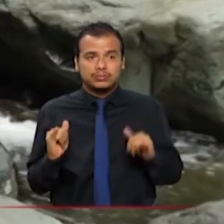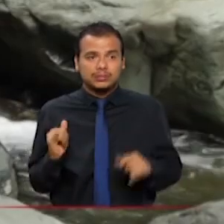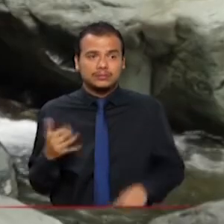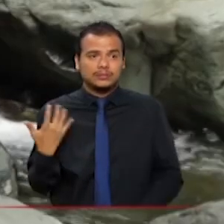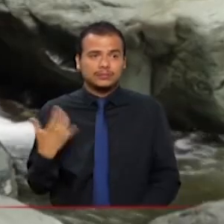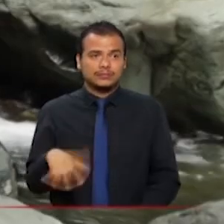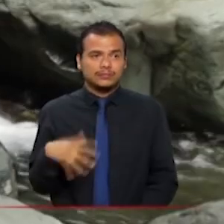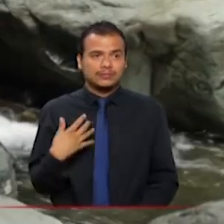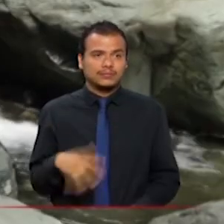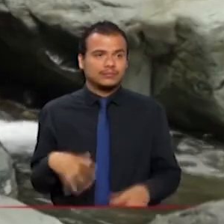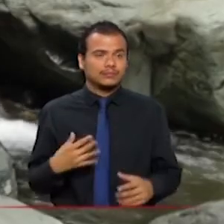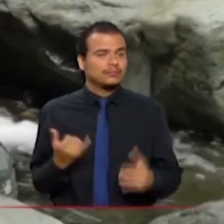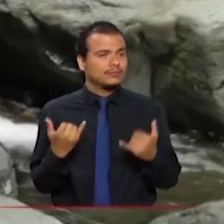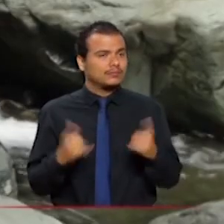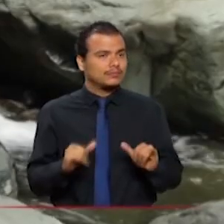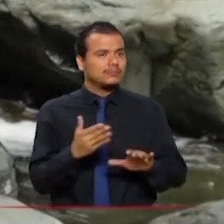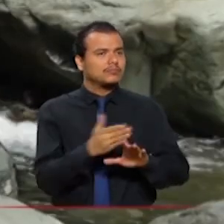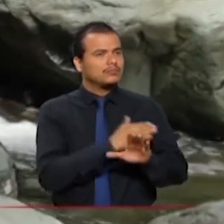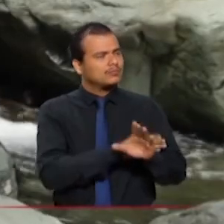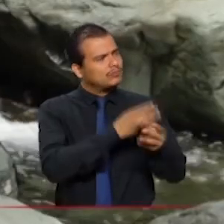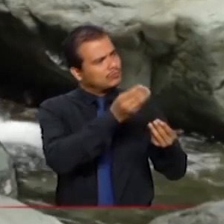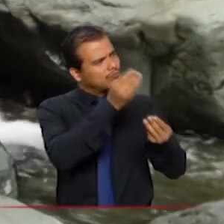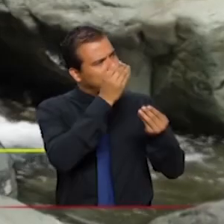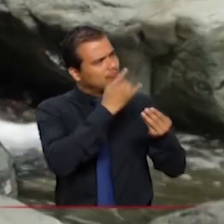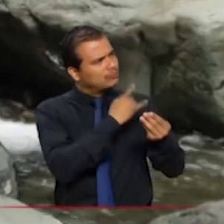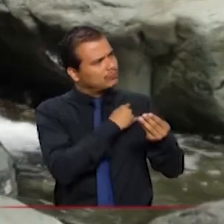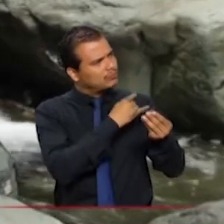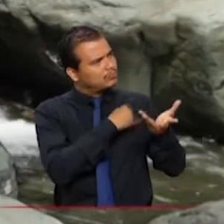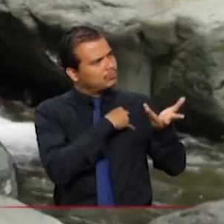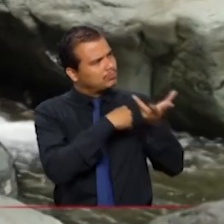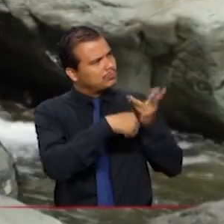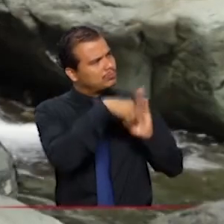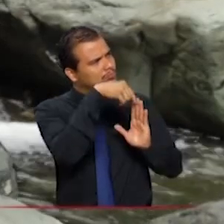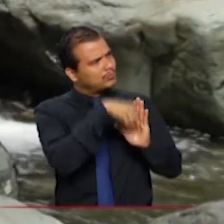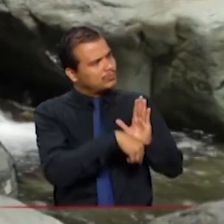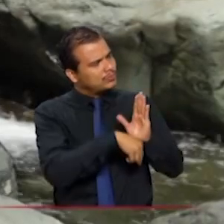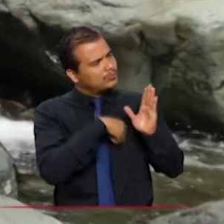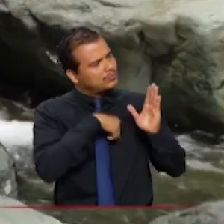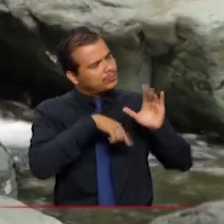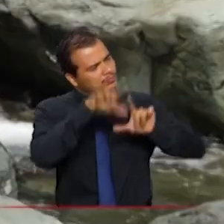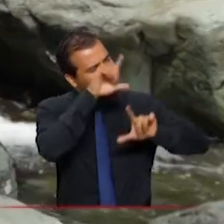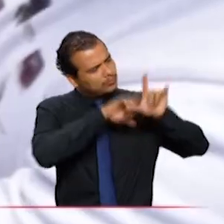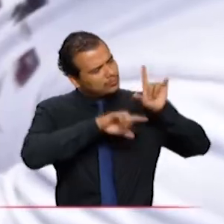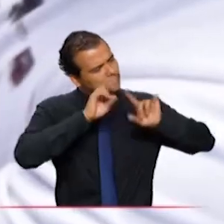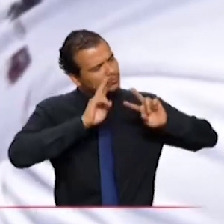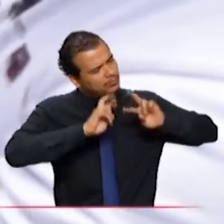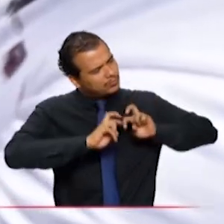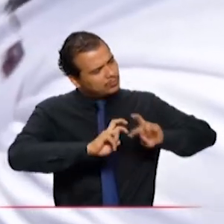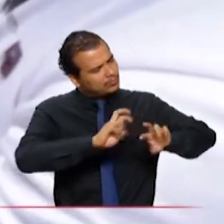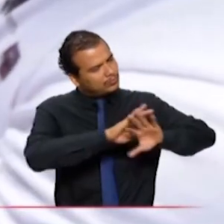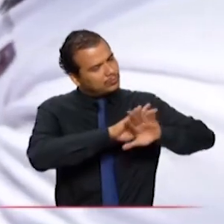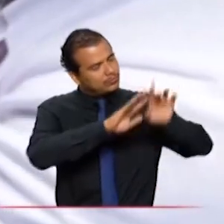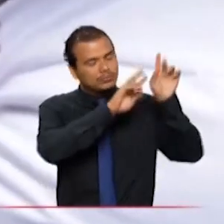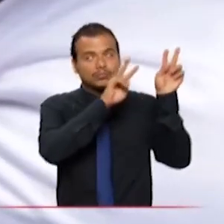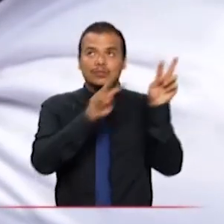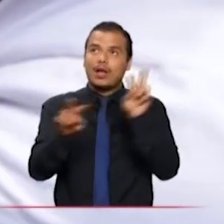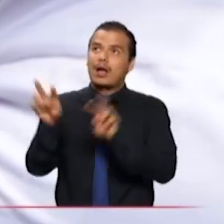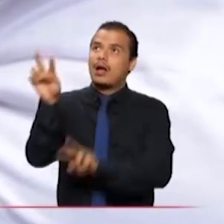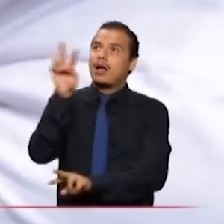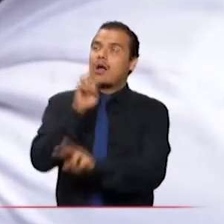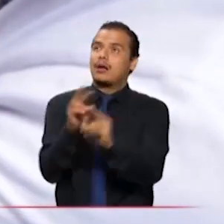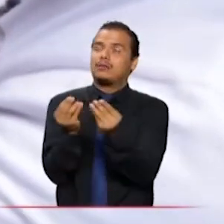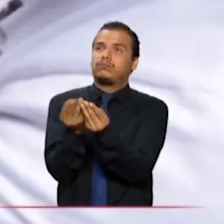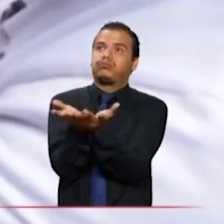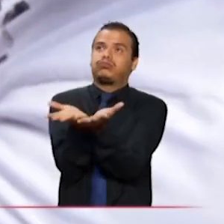la información que se tiene desde la academia, en mi caso encerrada ya en los laboratorios, a la diversidad que hay